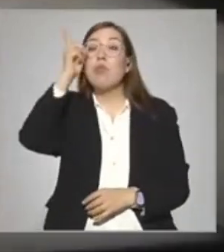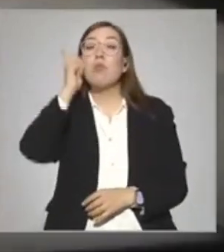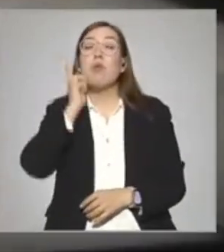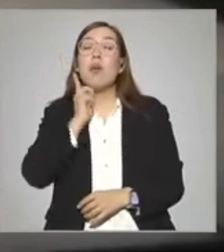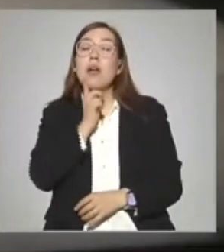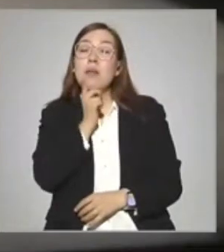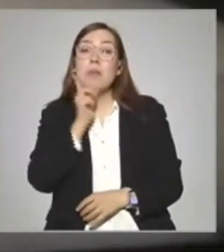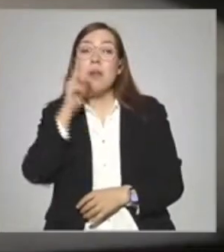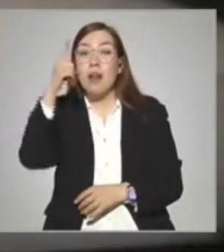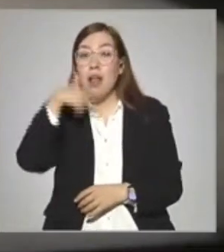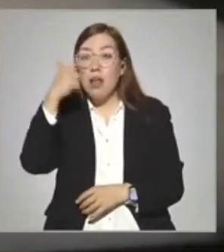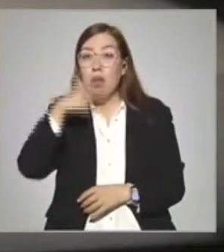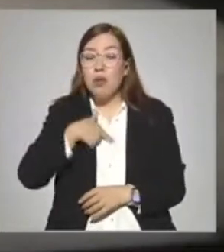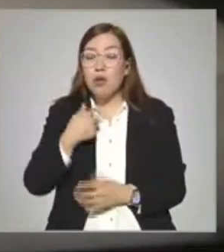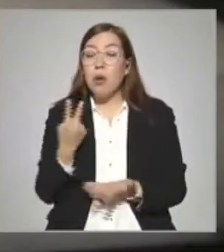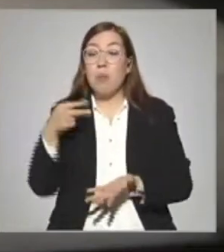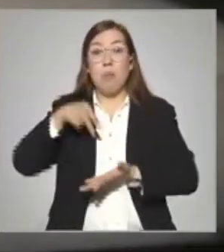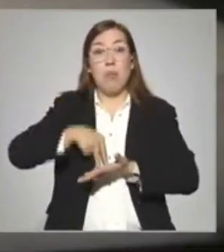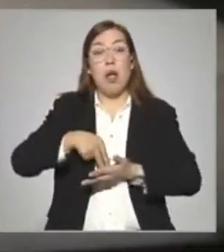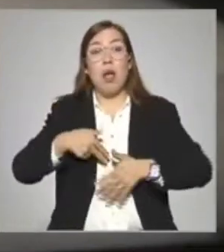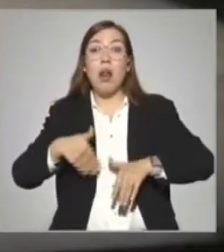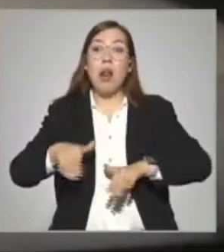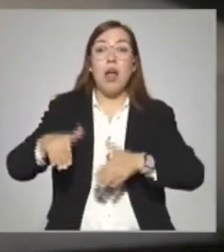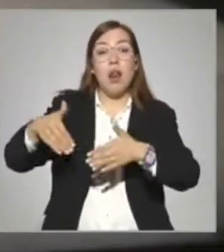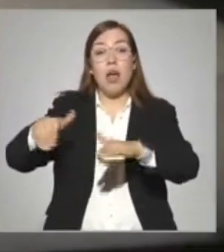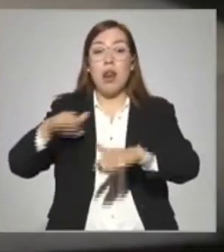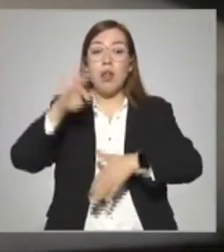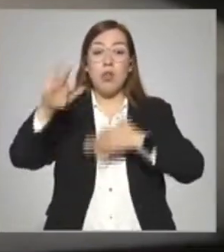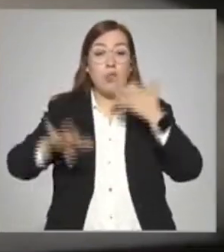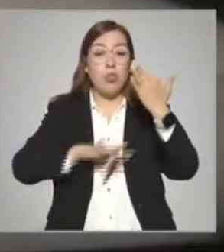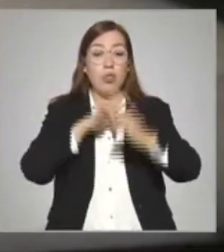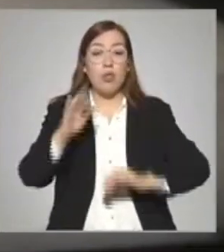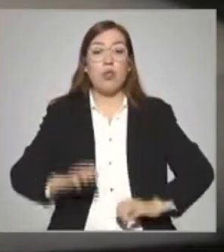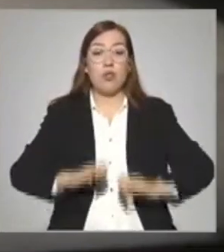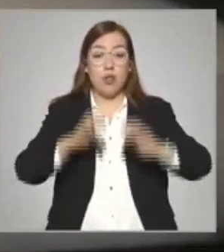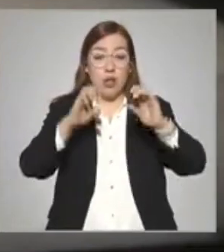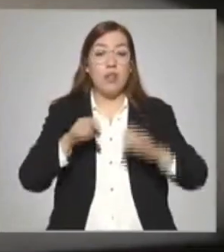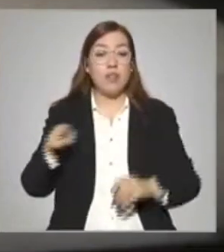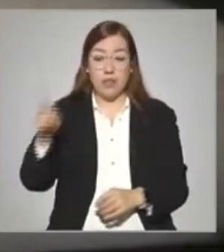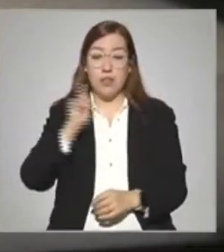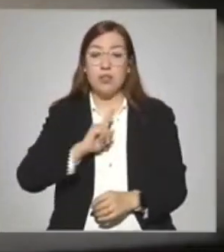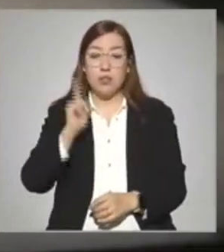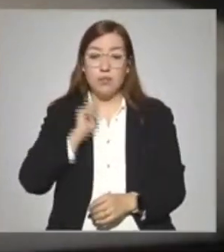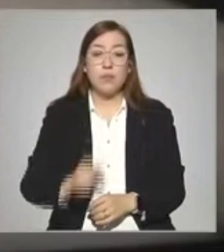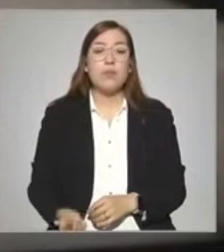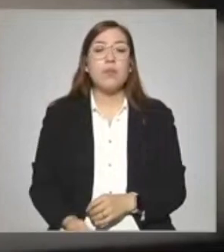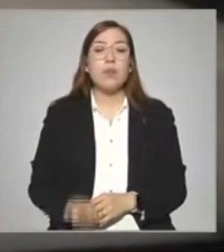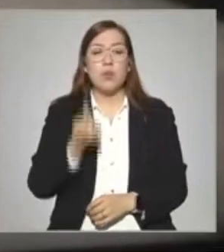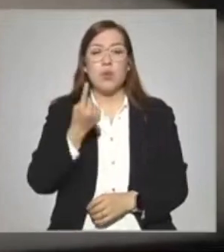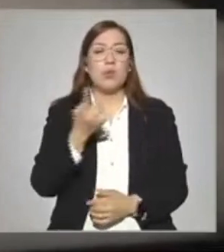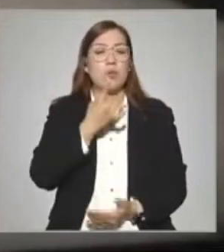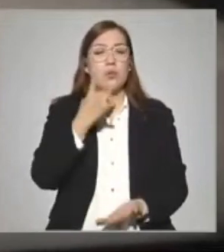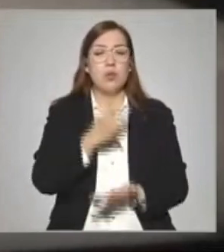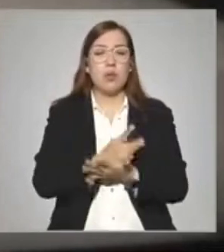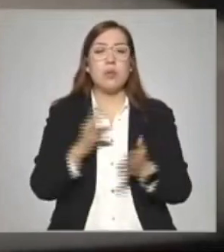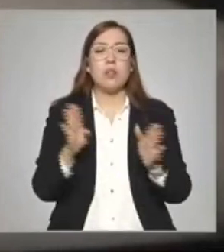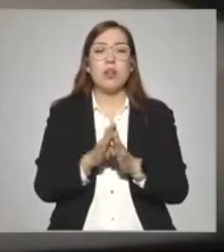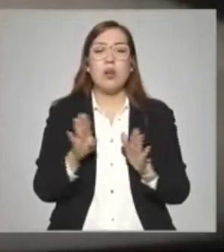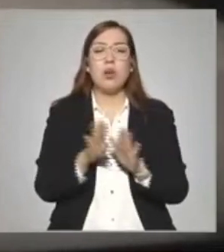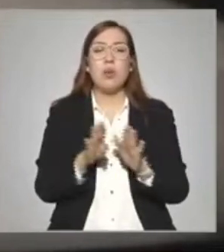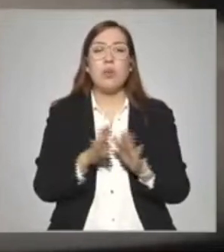las noches sale del departamento y recorre todo el edificio. La única manera de hacerla regresar